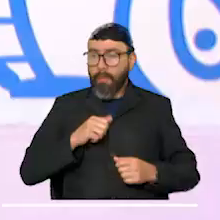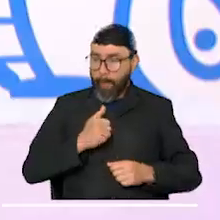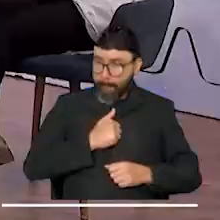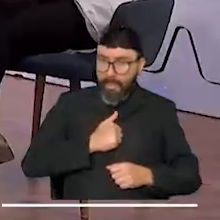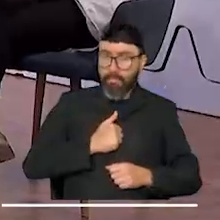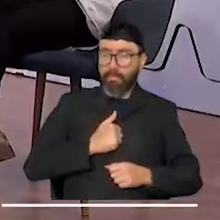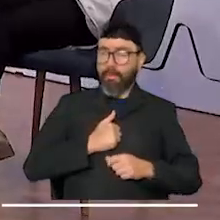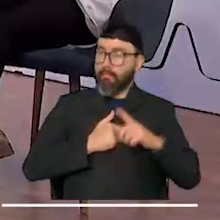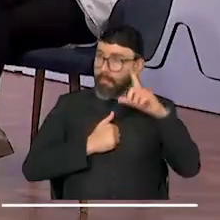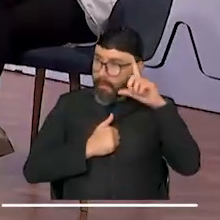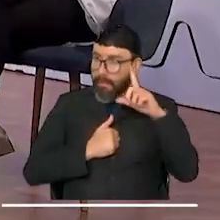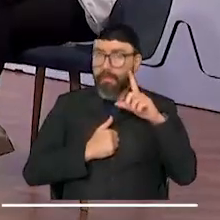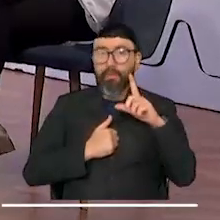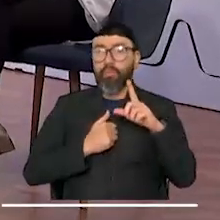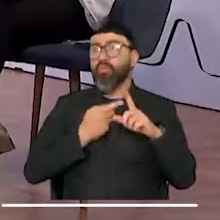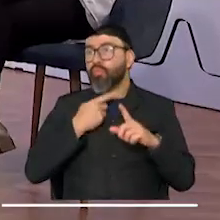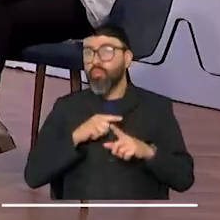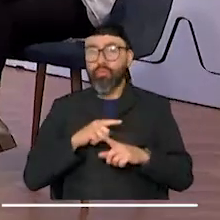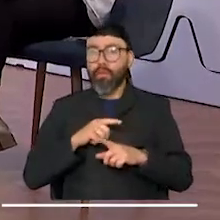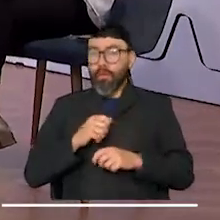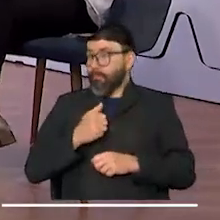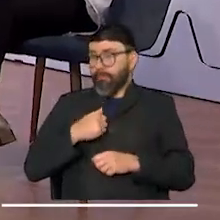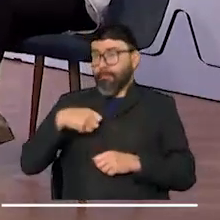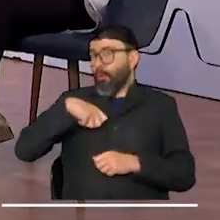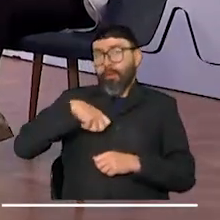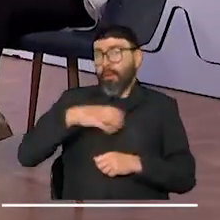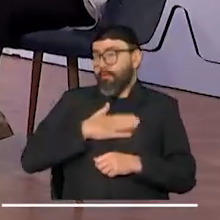aunque yo no la tenga